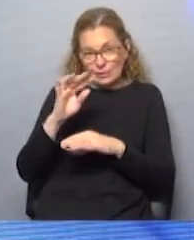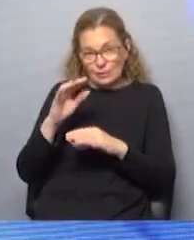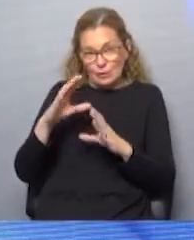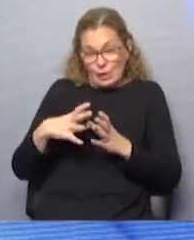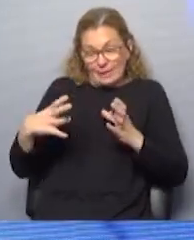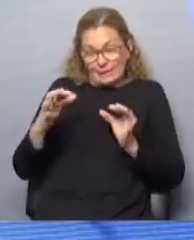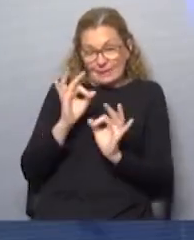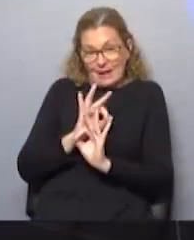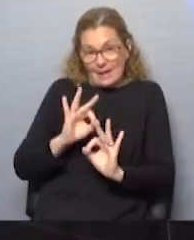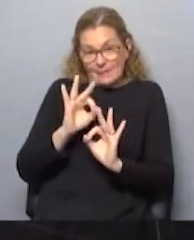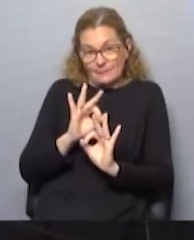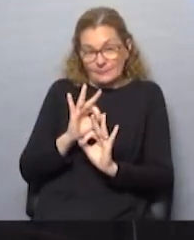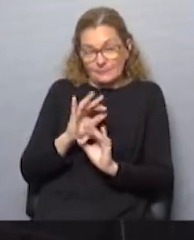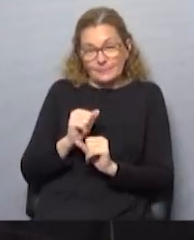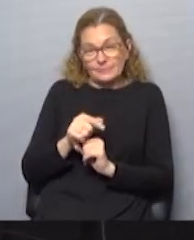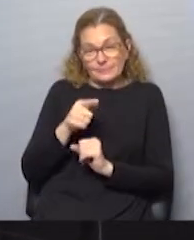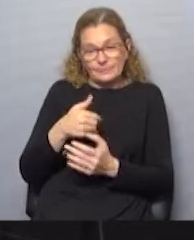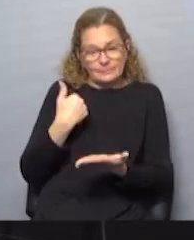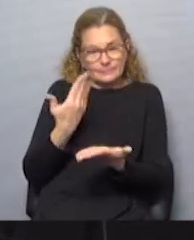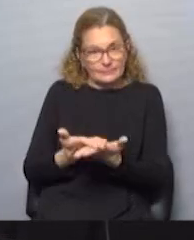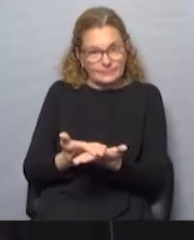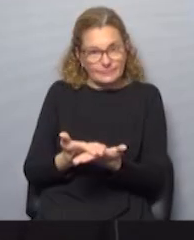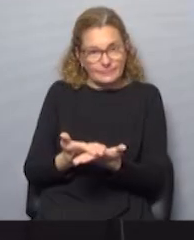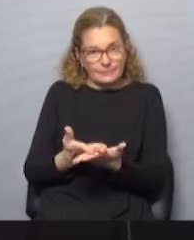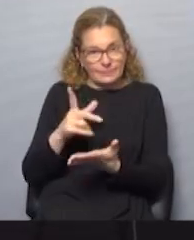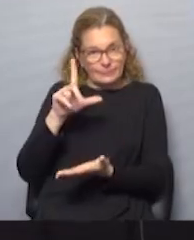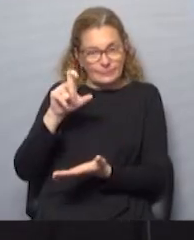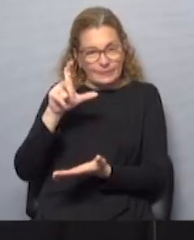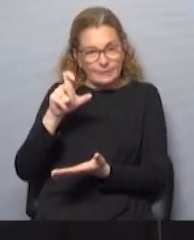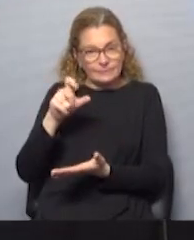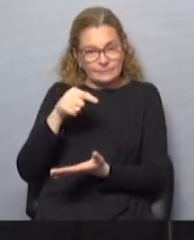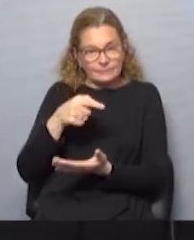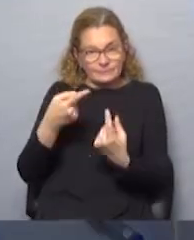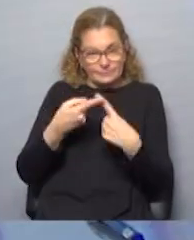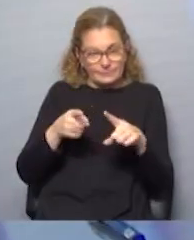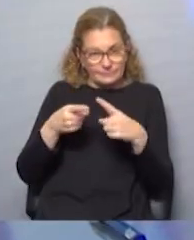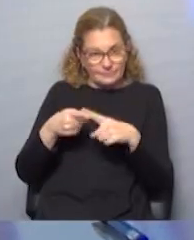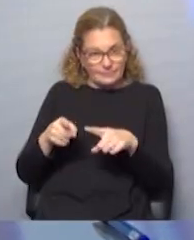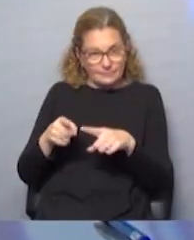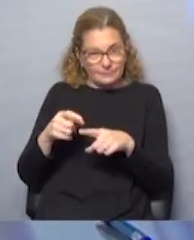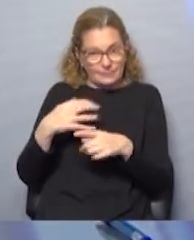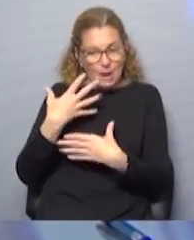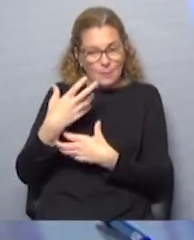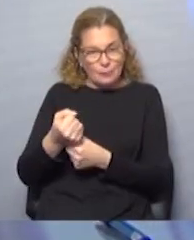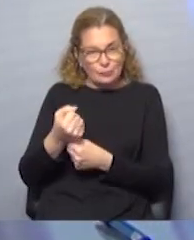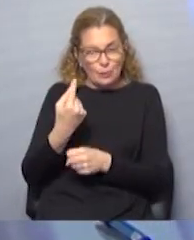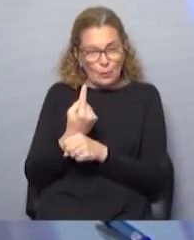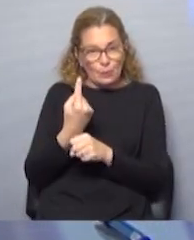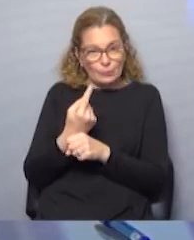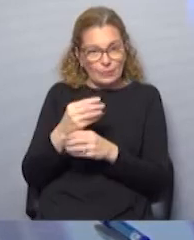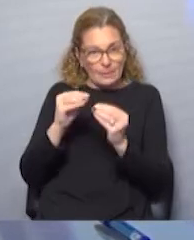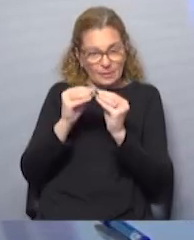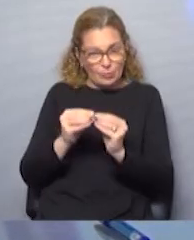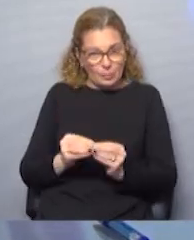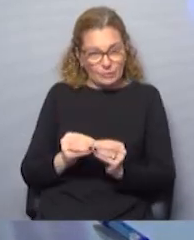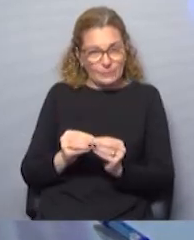obviamente esto que ustedes plantean tiene nos debería de tener diferentes pilares no pero en uno de ellos es el presupuesto hay